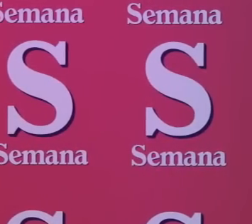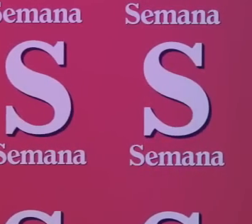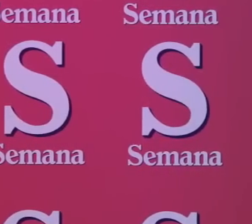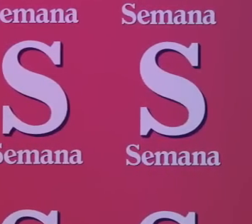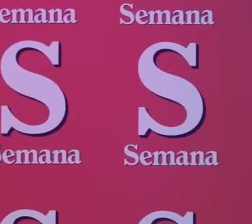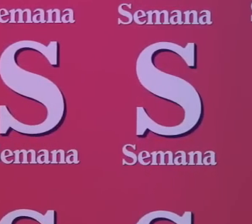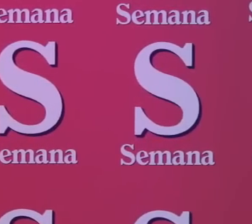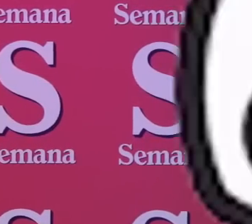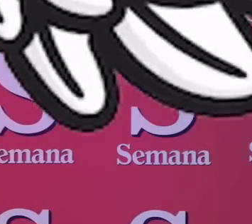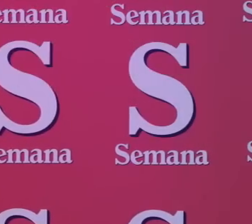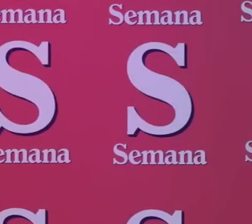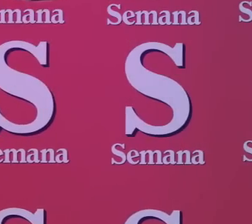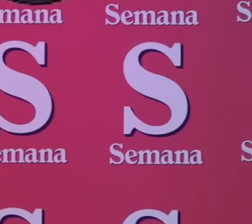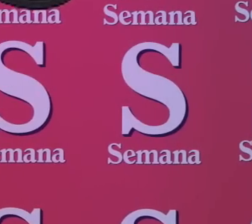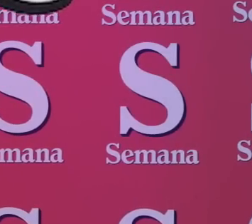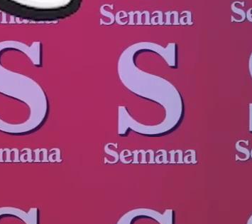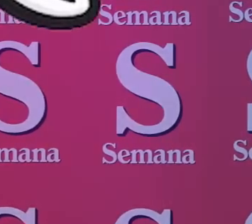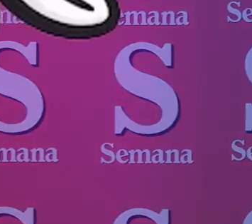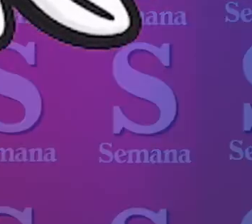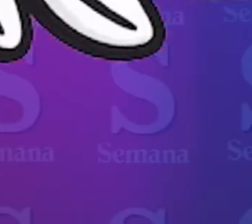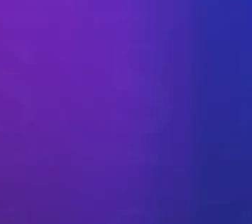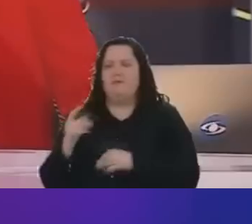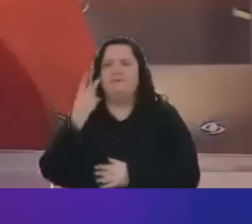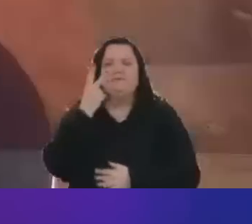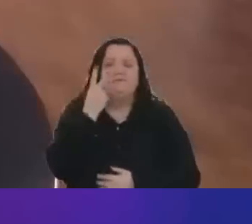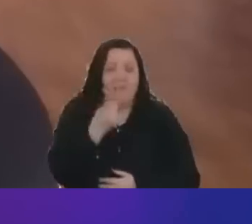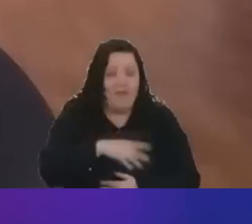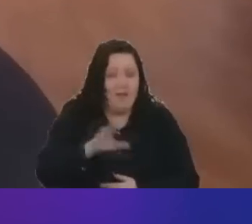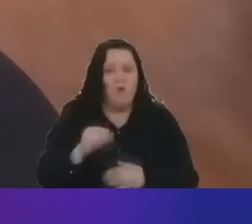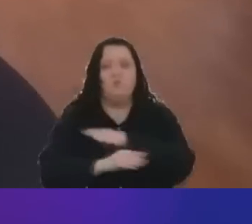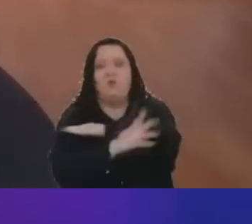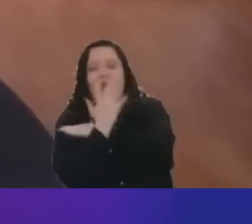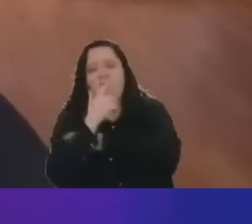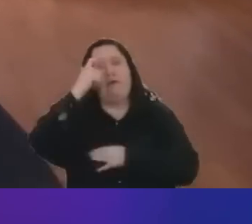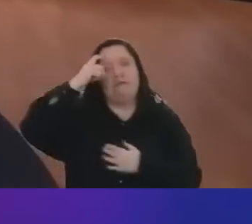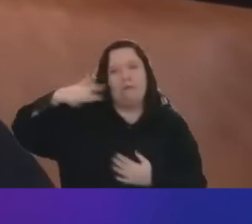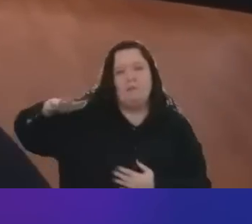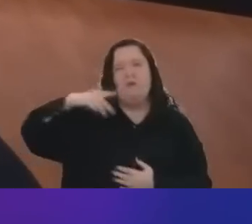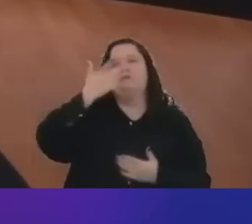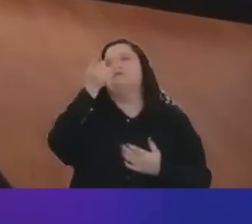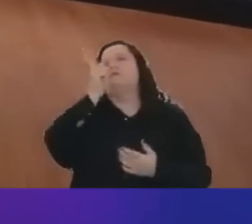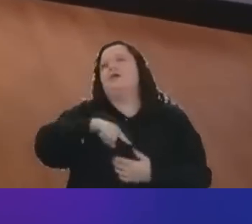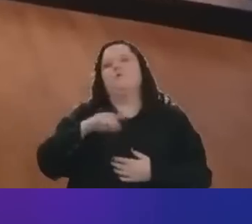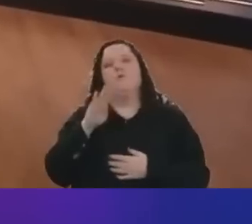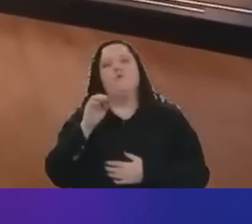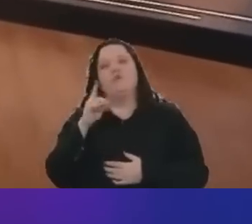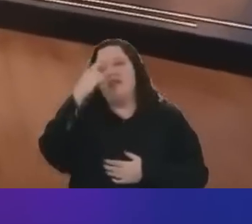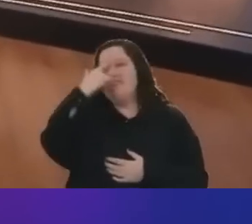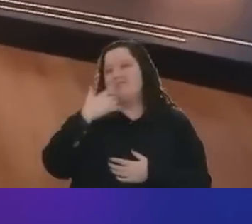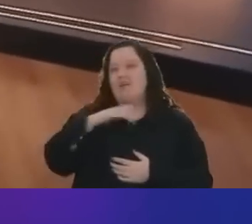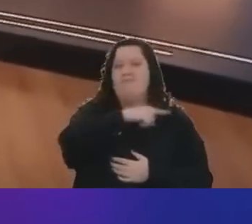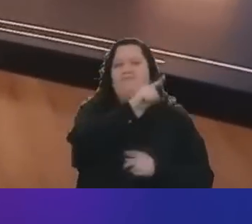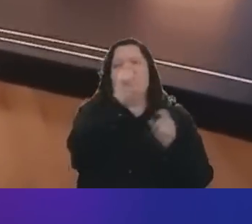con otros medios, pues el que lee no es ninguna Semana Santa. Puerto Colombia, Santa Marta y también La Boquilla en Cartagena,